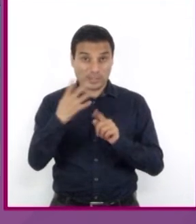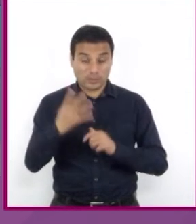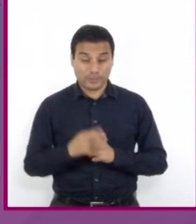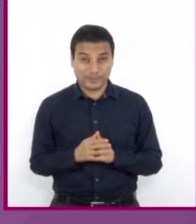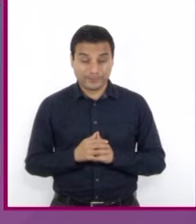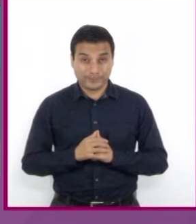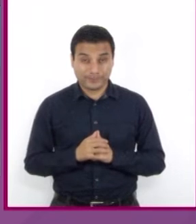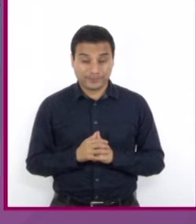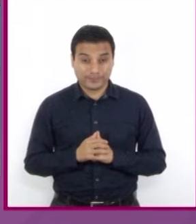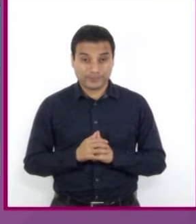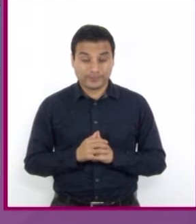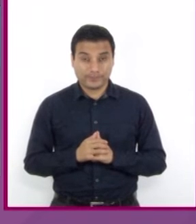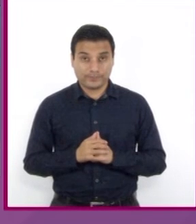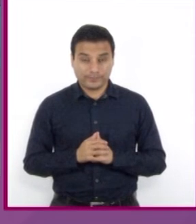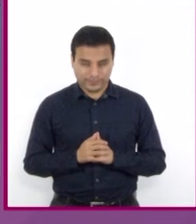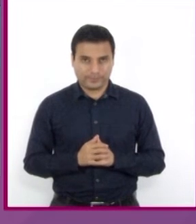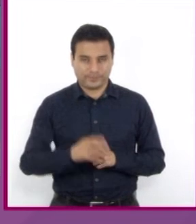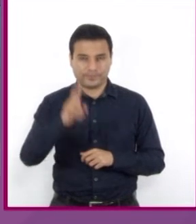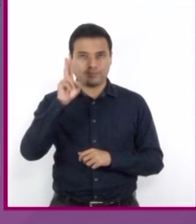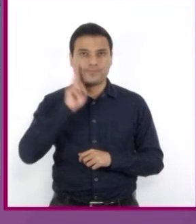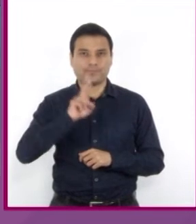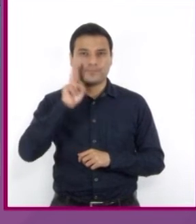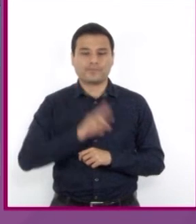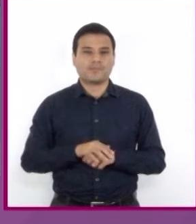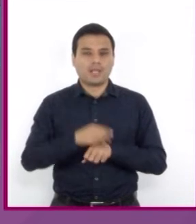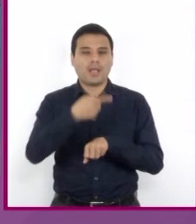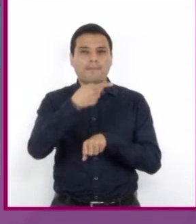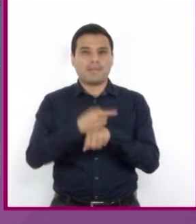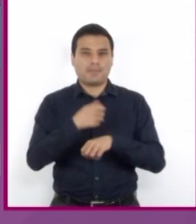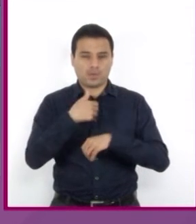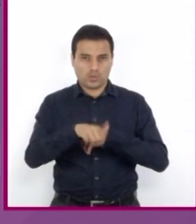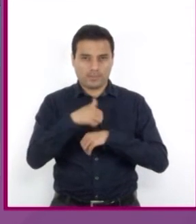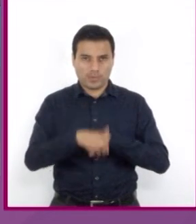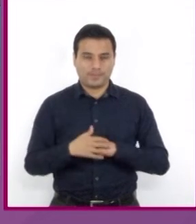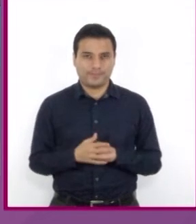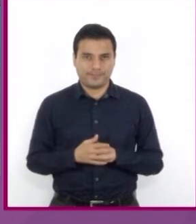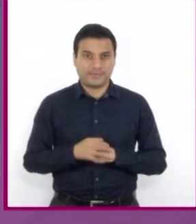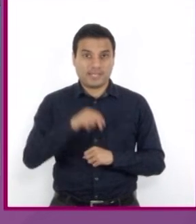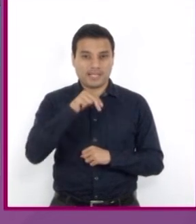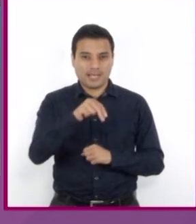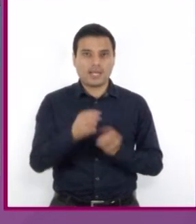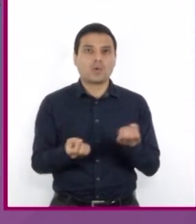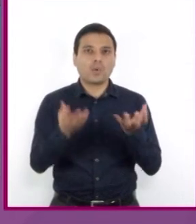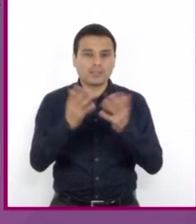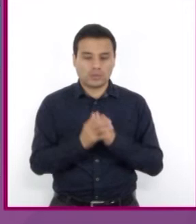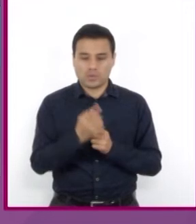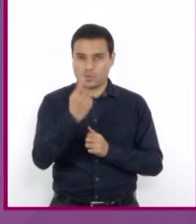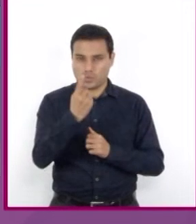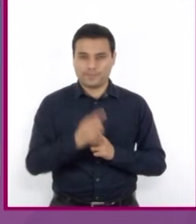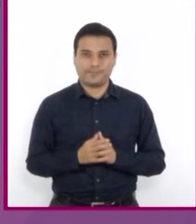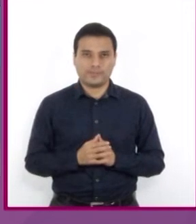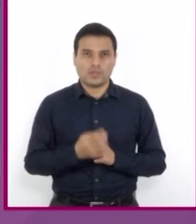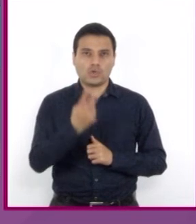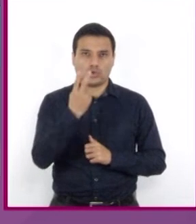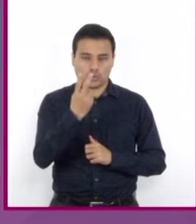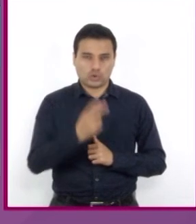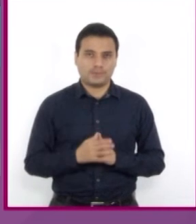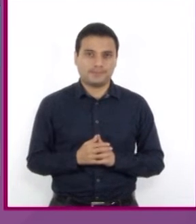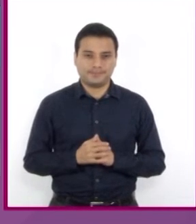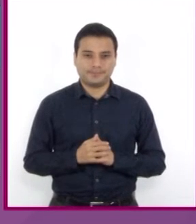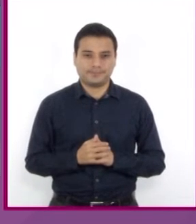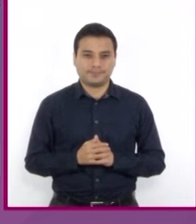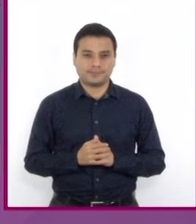4. Para el primer valor del término n, cuando n es igual a 1. 2, que multiplica